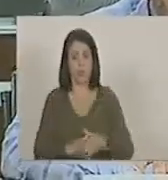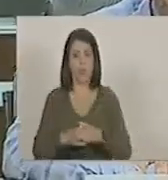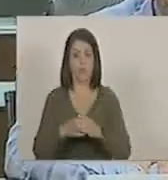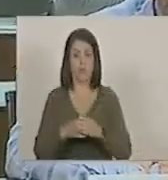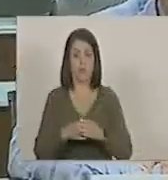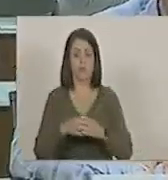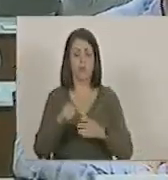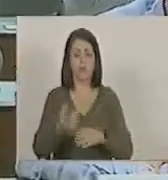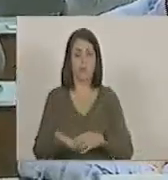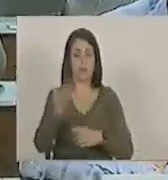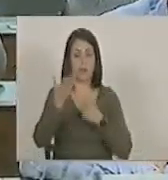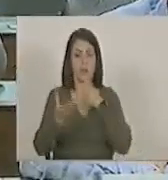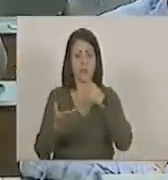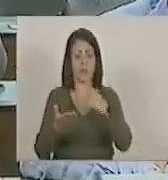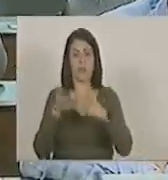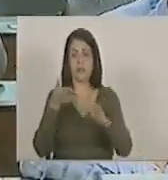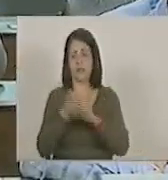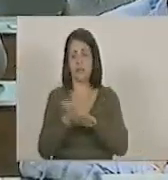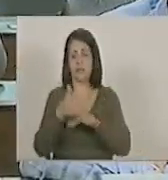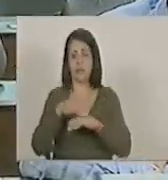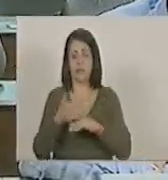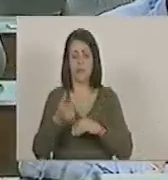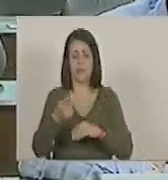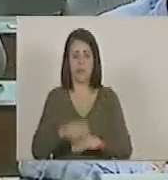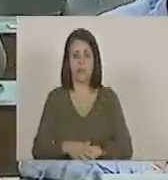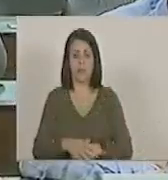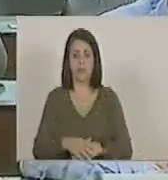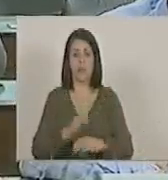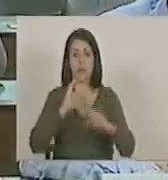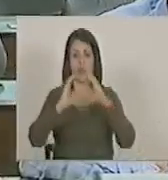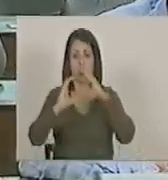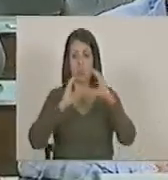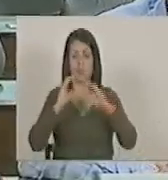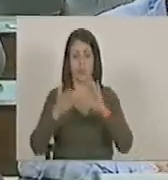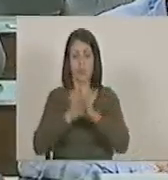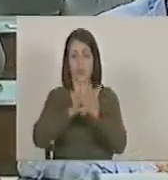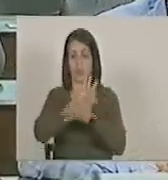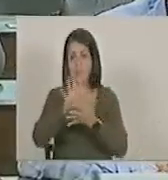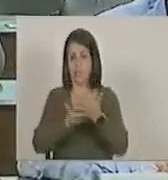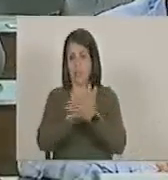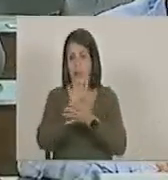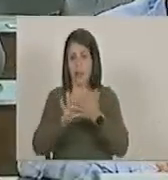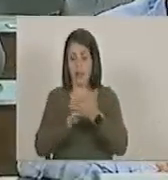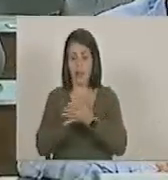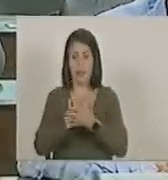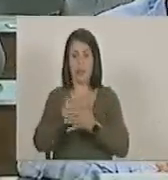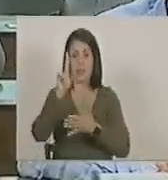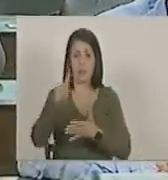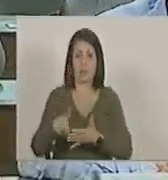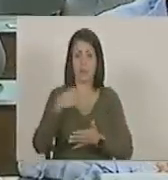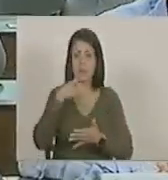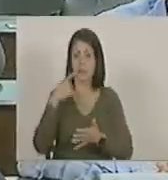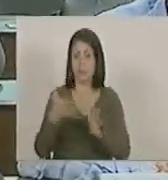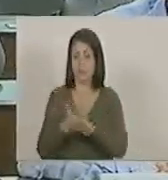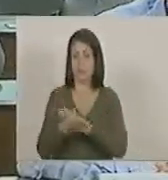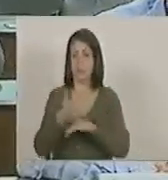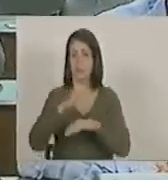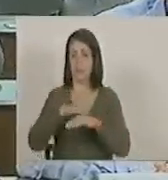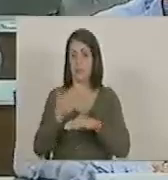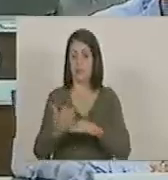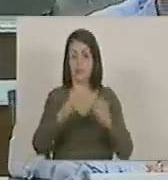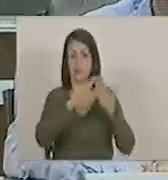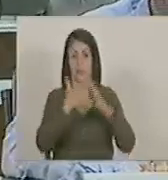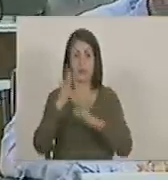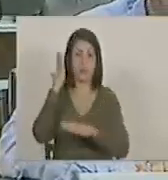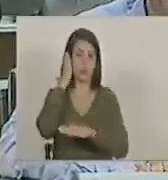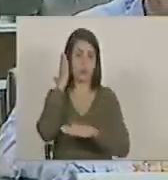que resaltamos precisamente la comunicación a través de la lengua de señas y que lo que esta representa para la